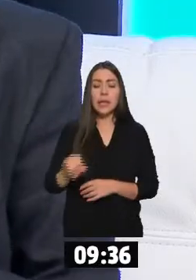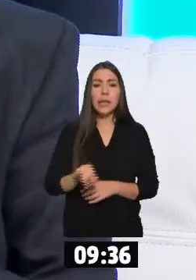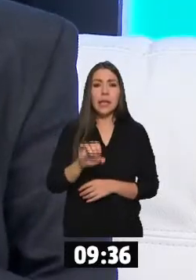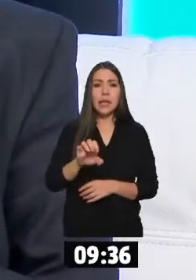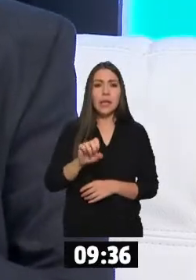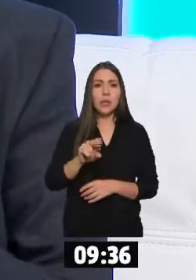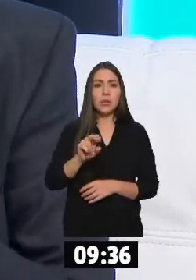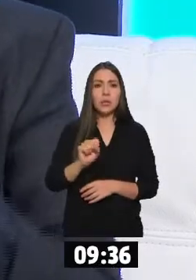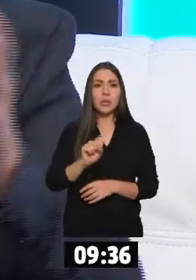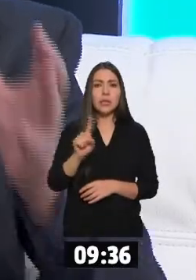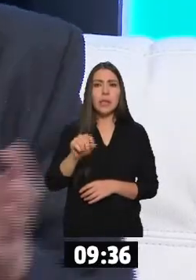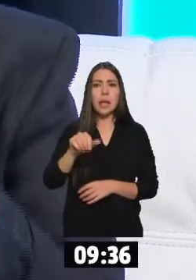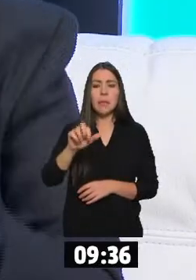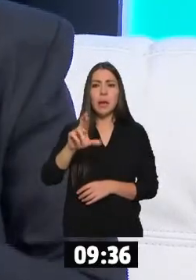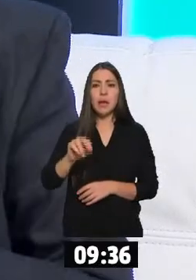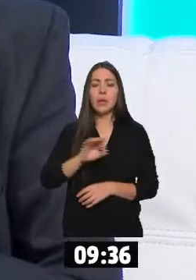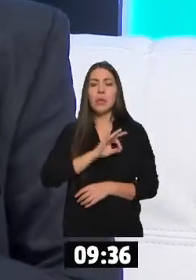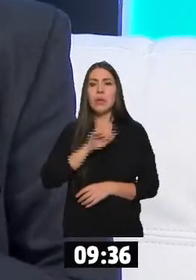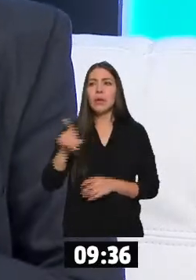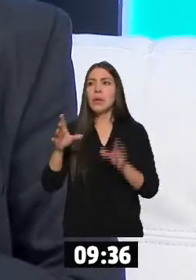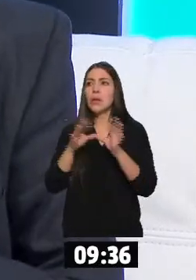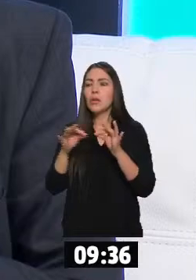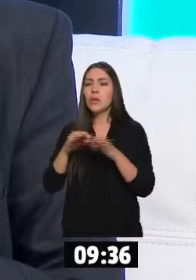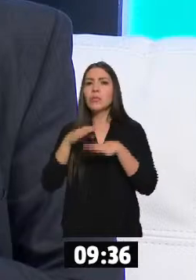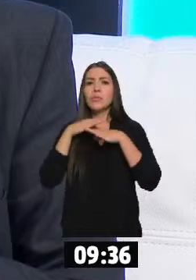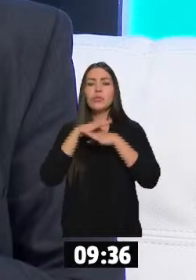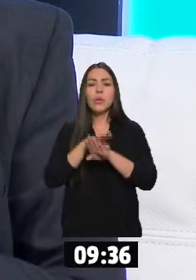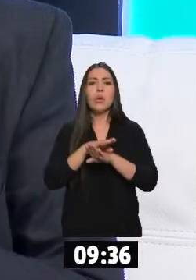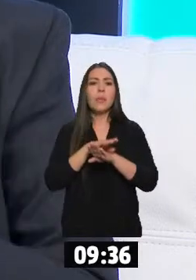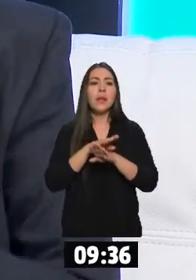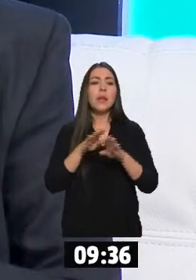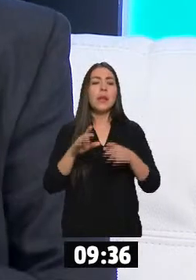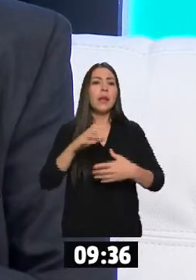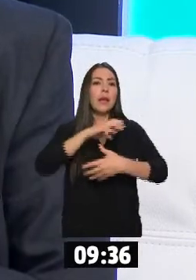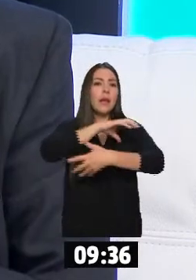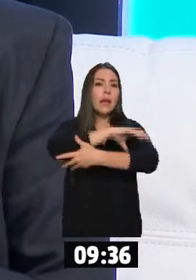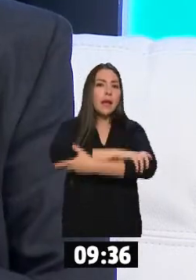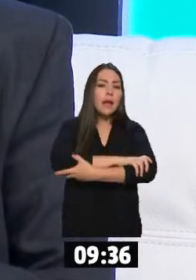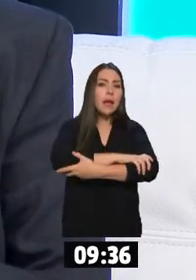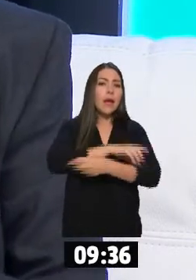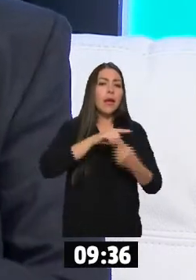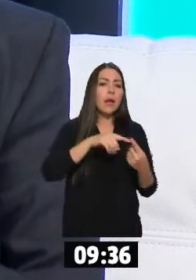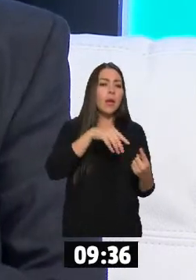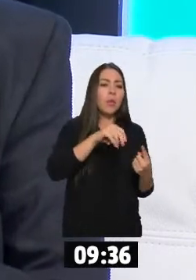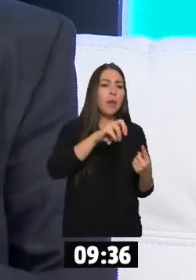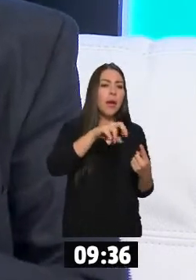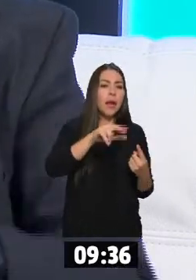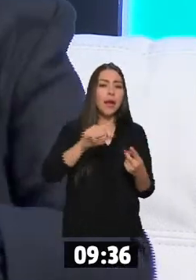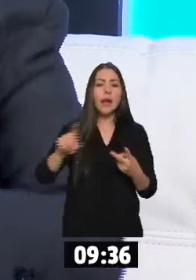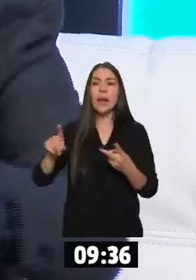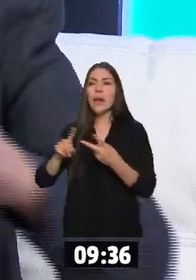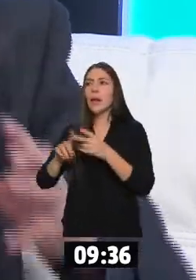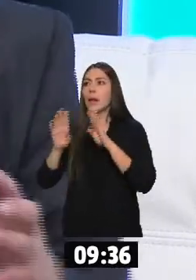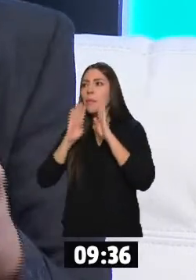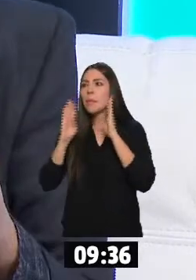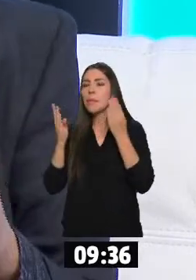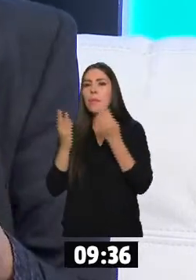supuesta vinculación de Morena con el crimen organizado. O sea, toda la pandilla de los